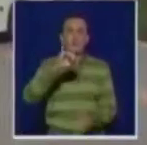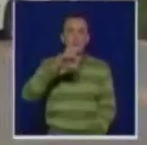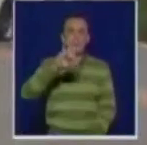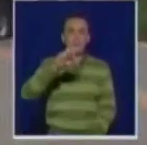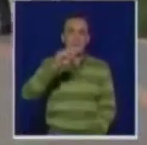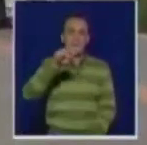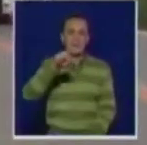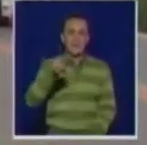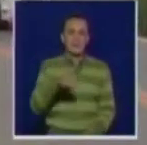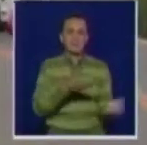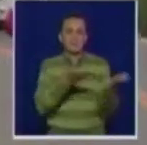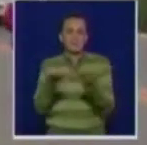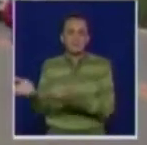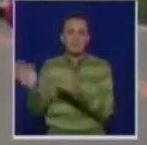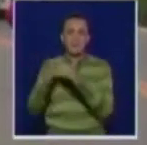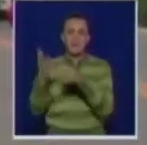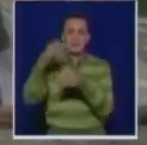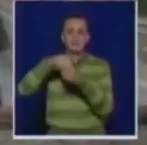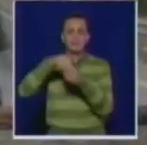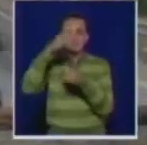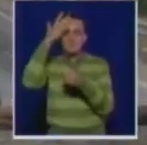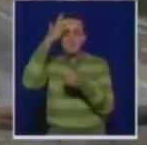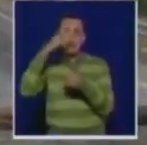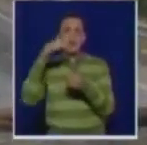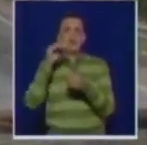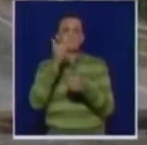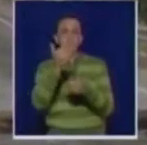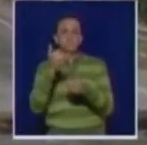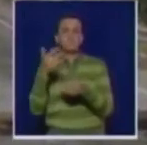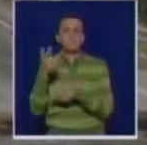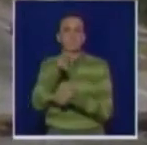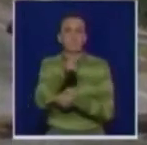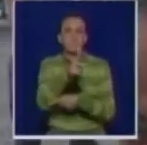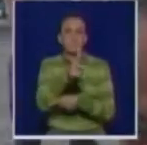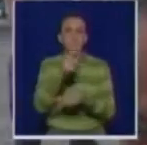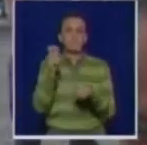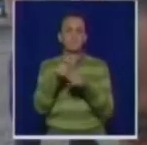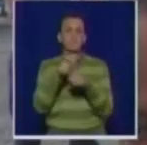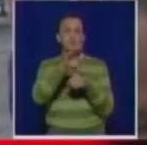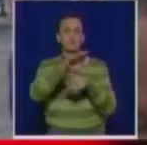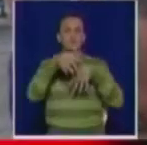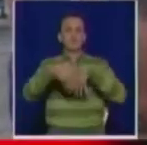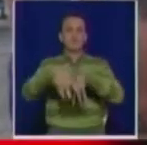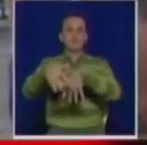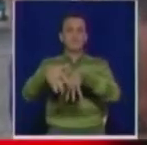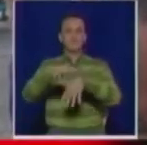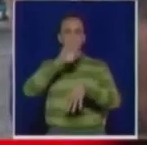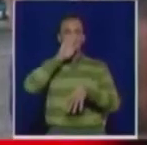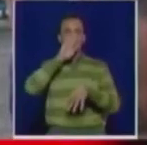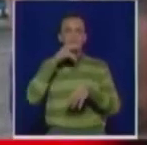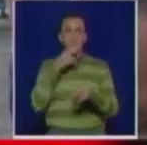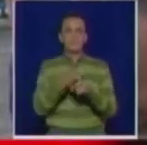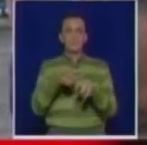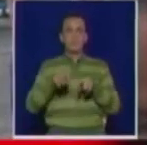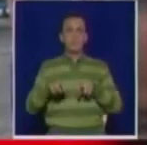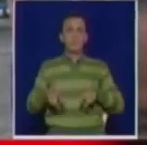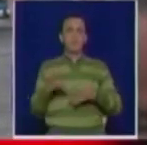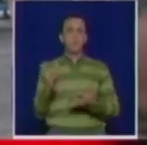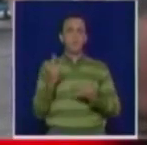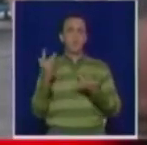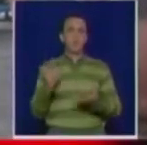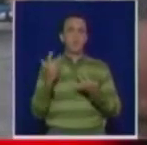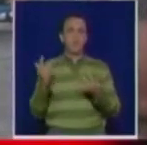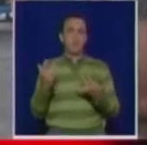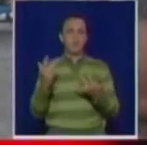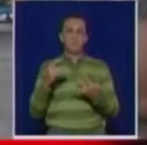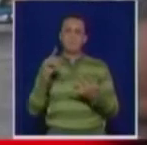de que los buses en que regresaban fueron retenidos por los manifestantes del paro agrario. Nos trataron muy mal y